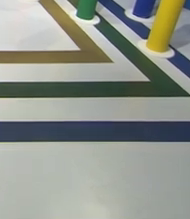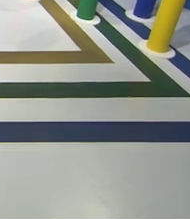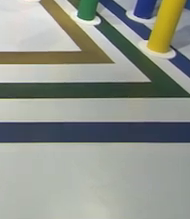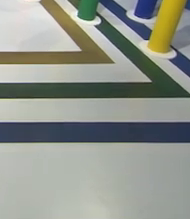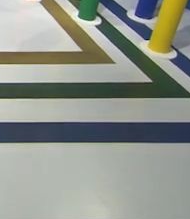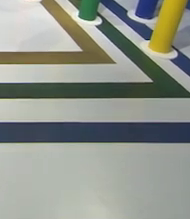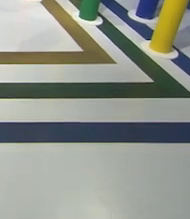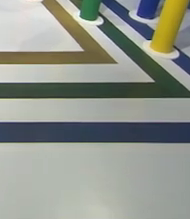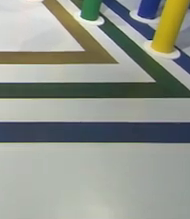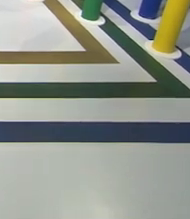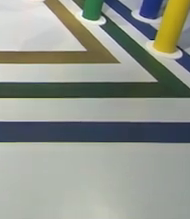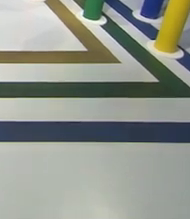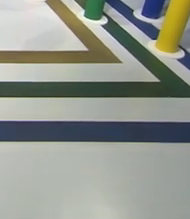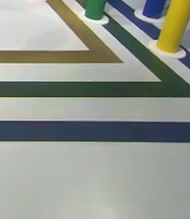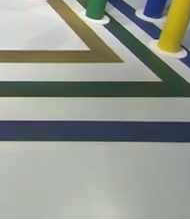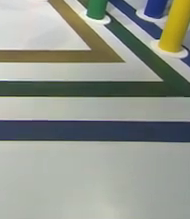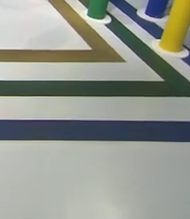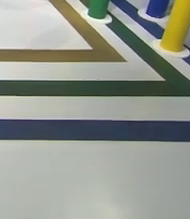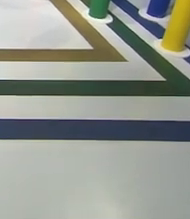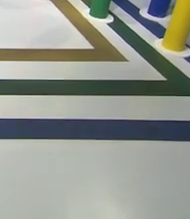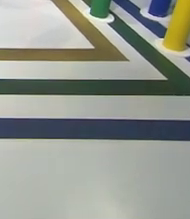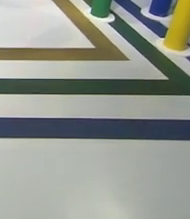marí marí